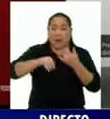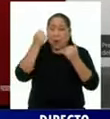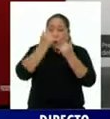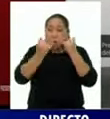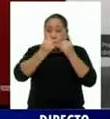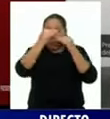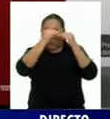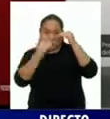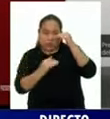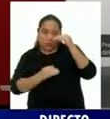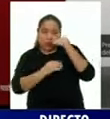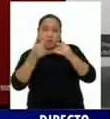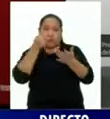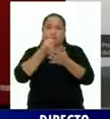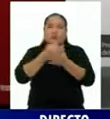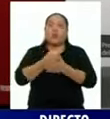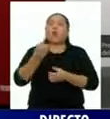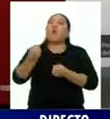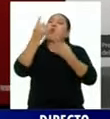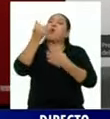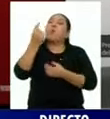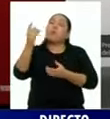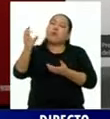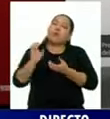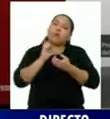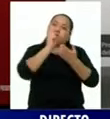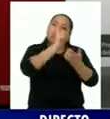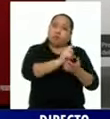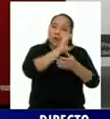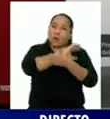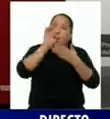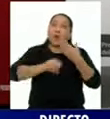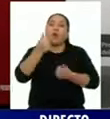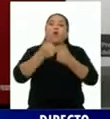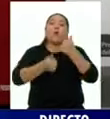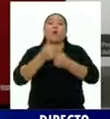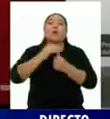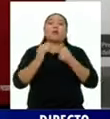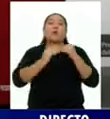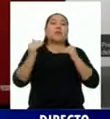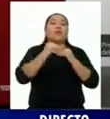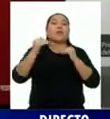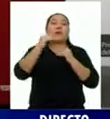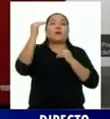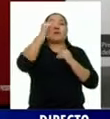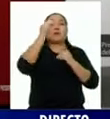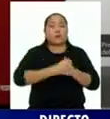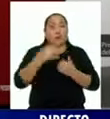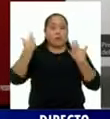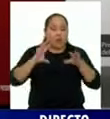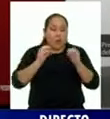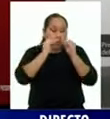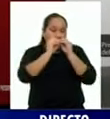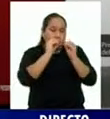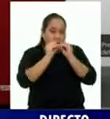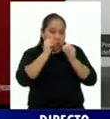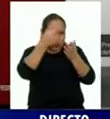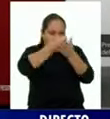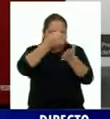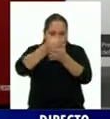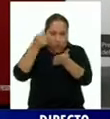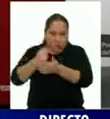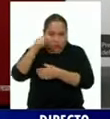de eficiencia de gasto. ¿Cuánto presupuesto fue destinado a Cajamarca y cuál es el avance que tenemos para saber si se revirtió de alguna